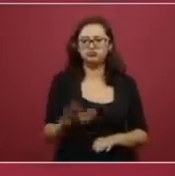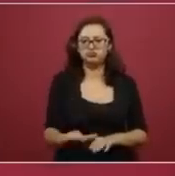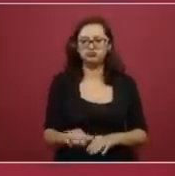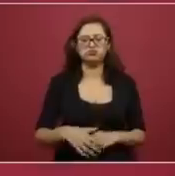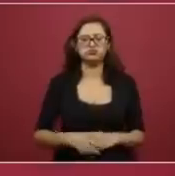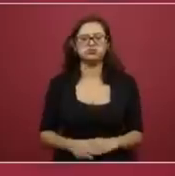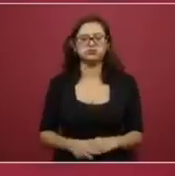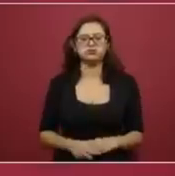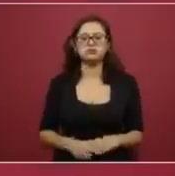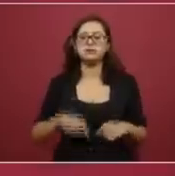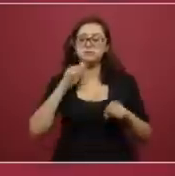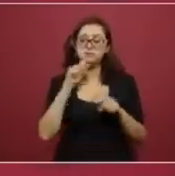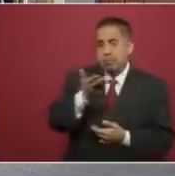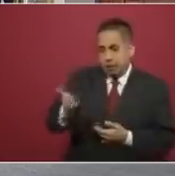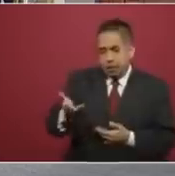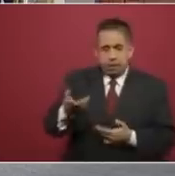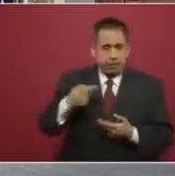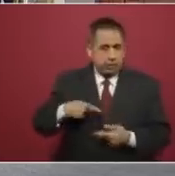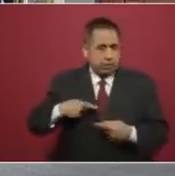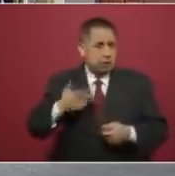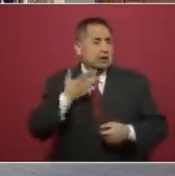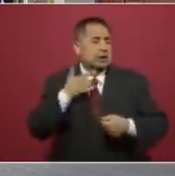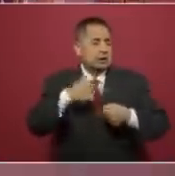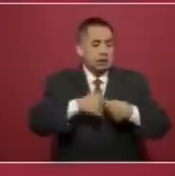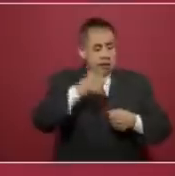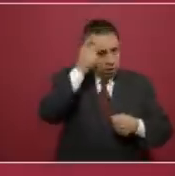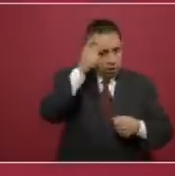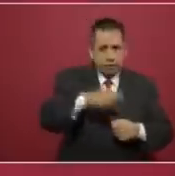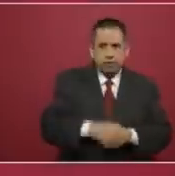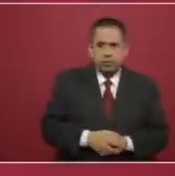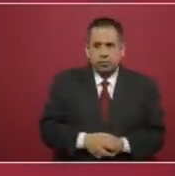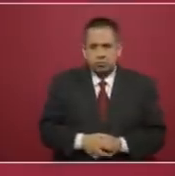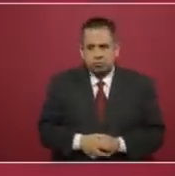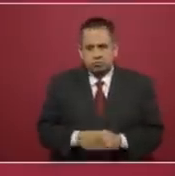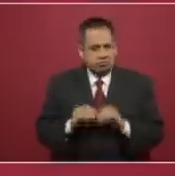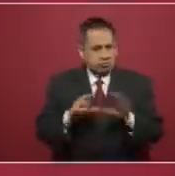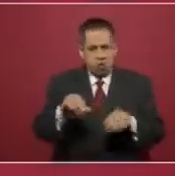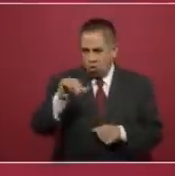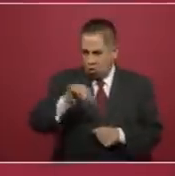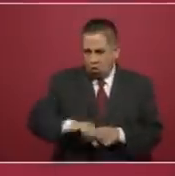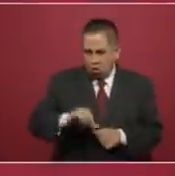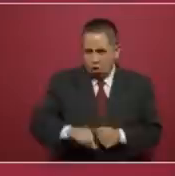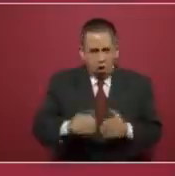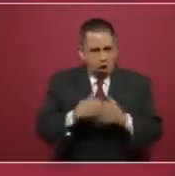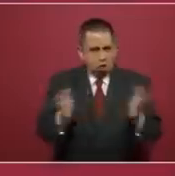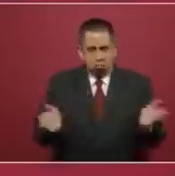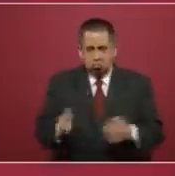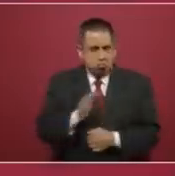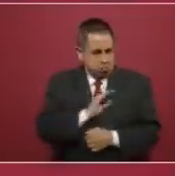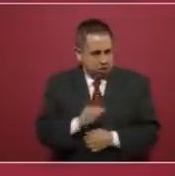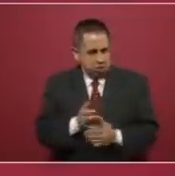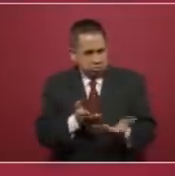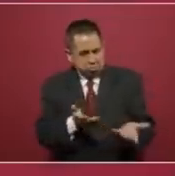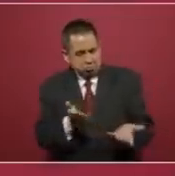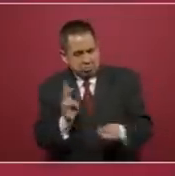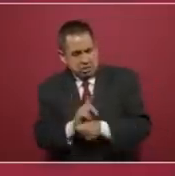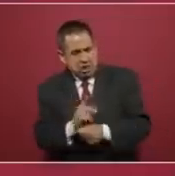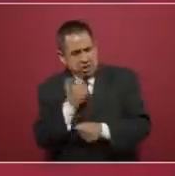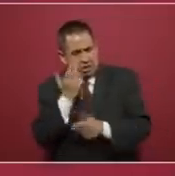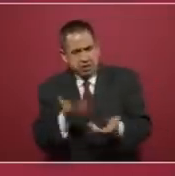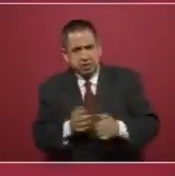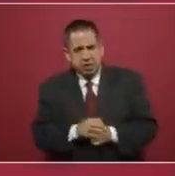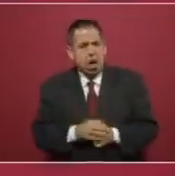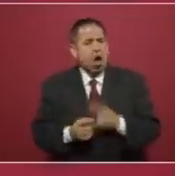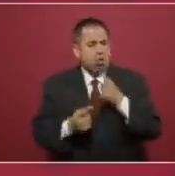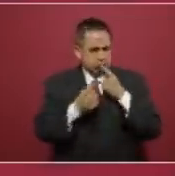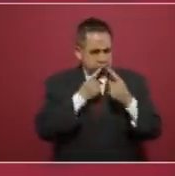abierto el diálogo con los gasolineros desde hoy mismo está abierta la posibilidad de este